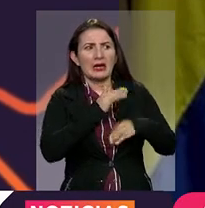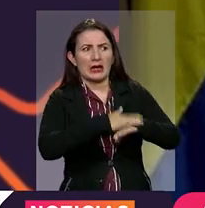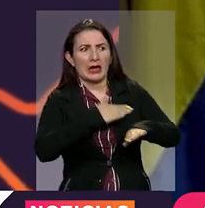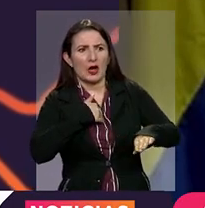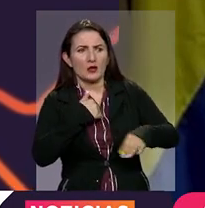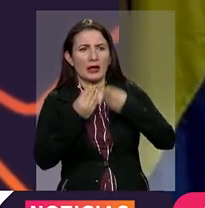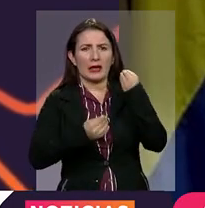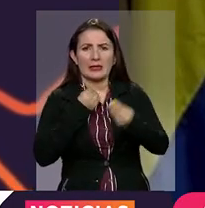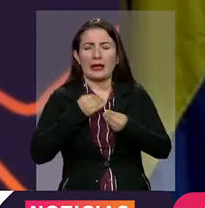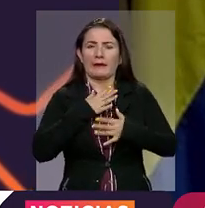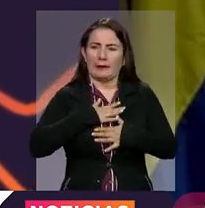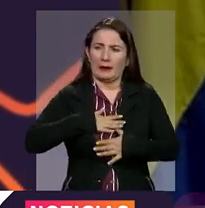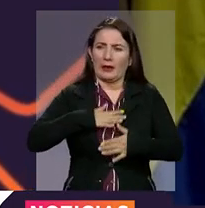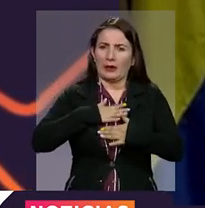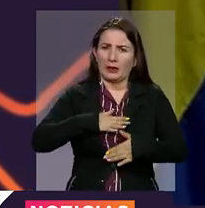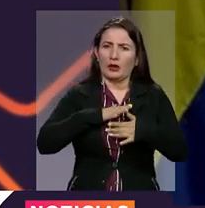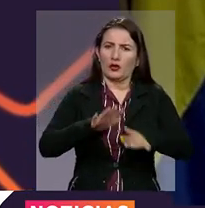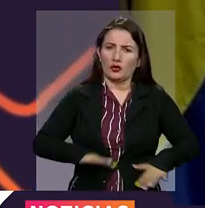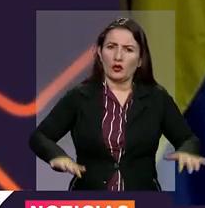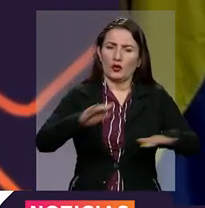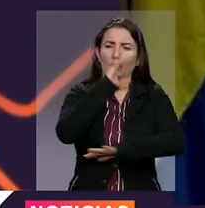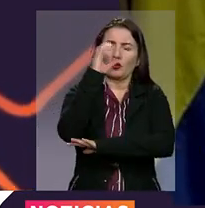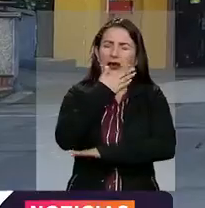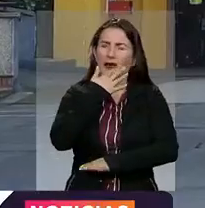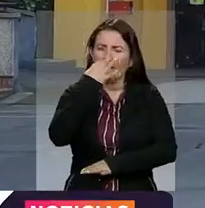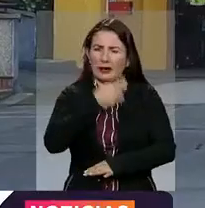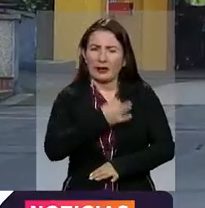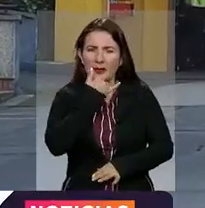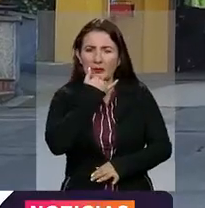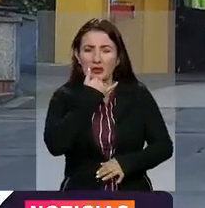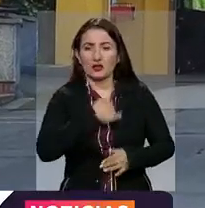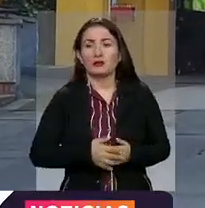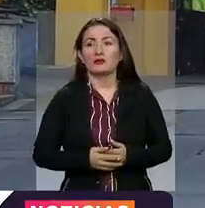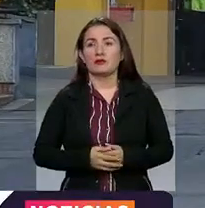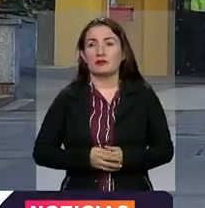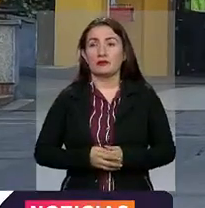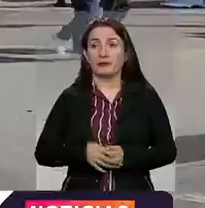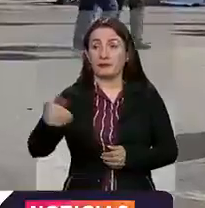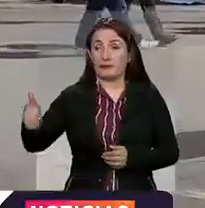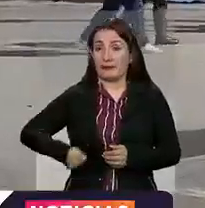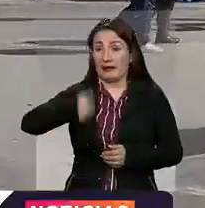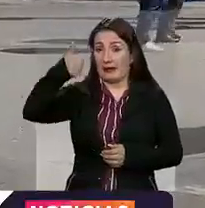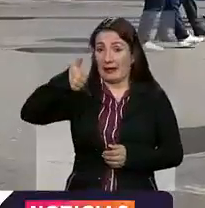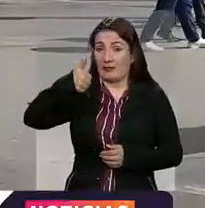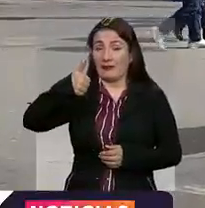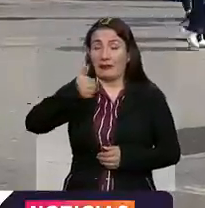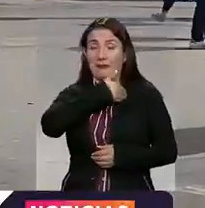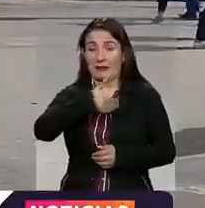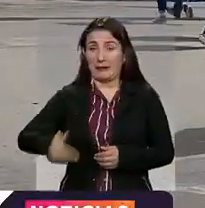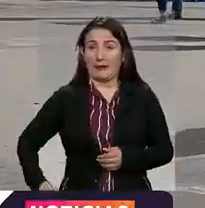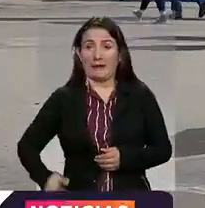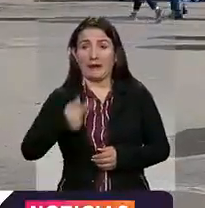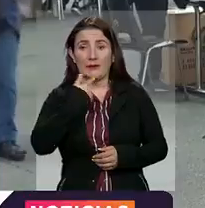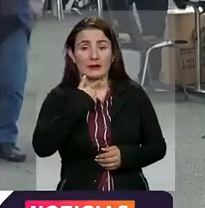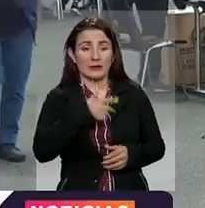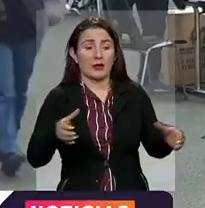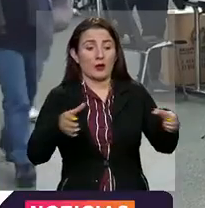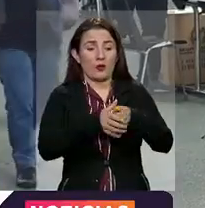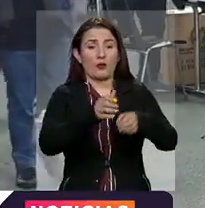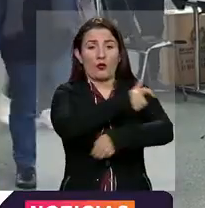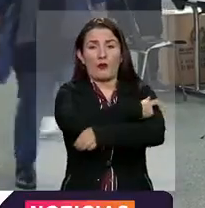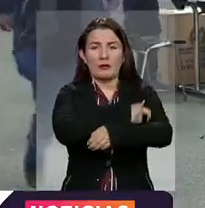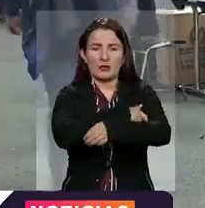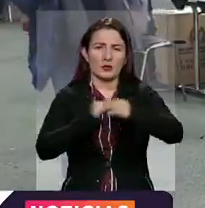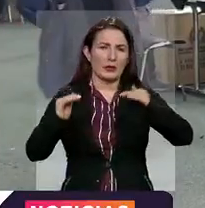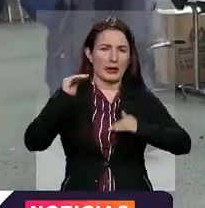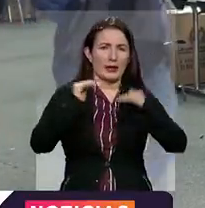que buscar la tranquilidad del país y la verdad electoral. Convocada por el jefe de Estado, la Comisión de Garantías Electorales es el mecanismo de